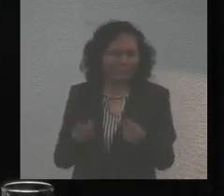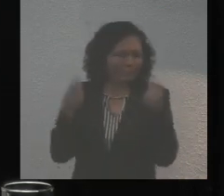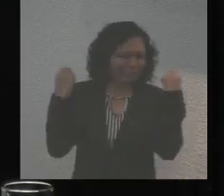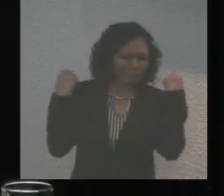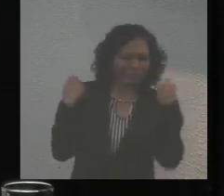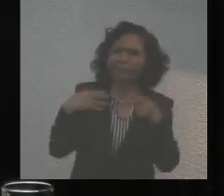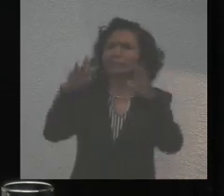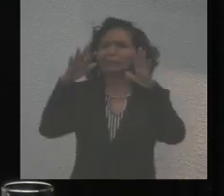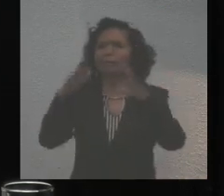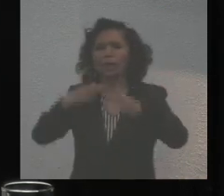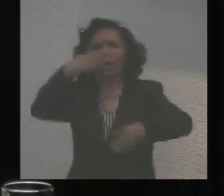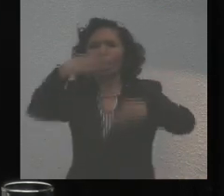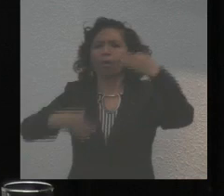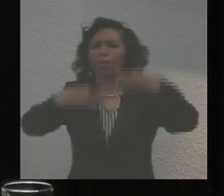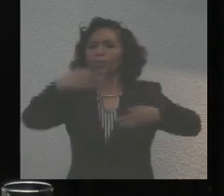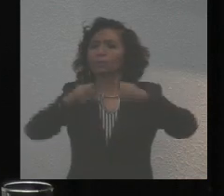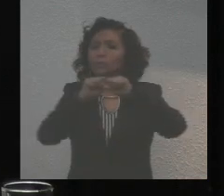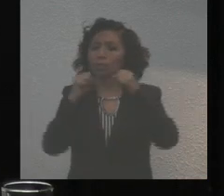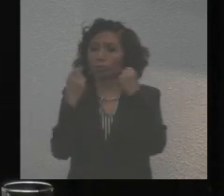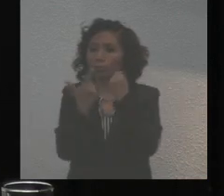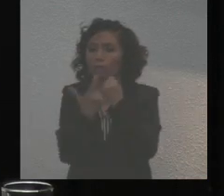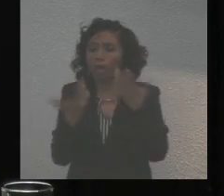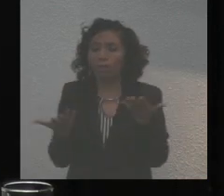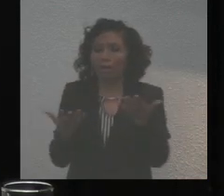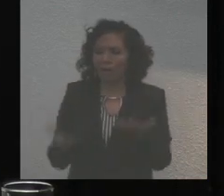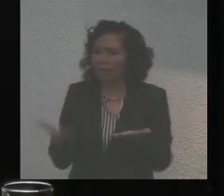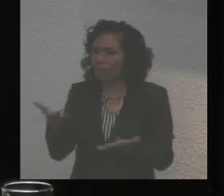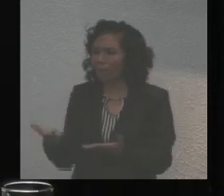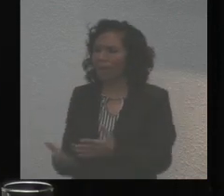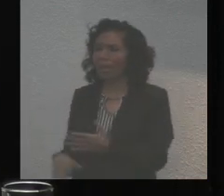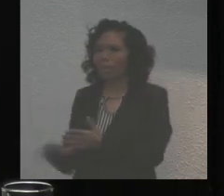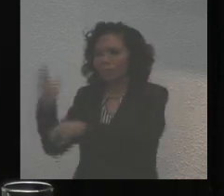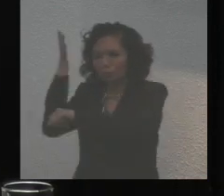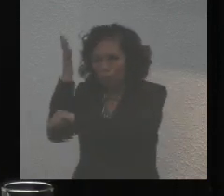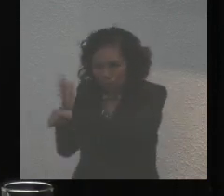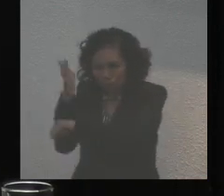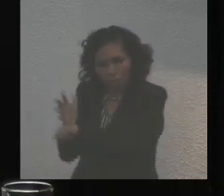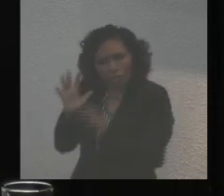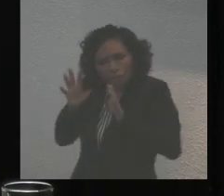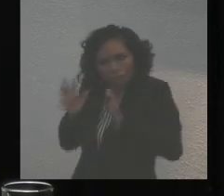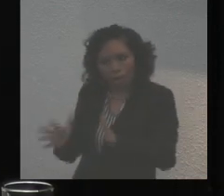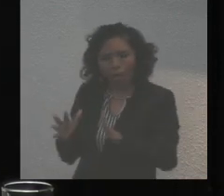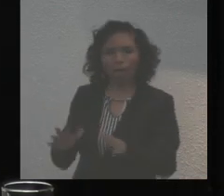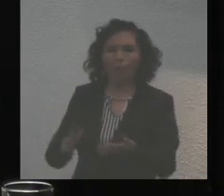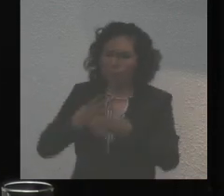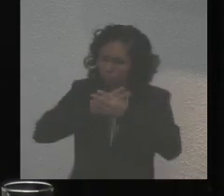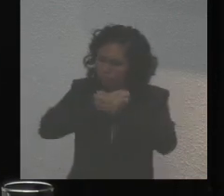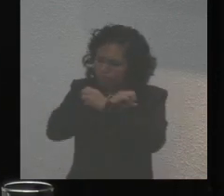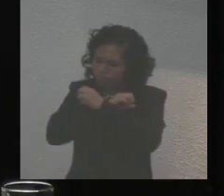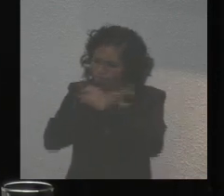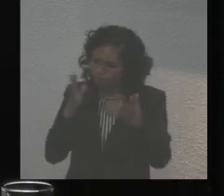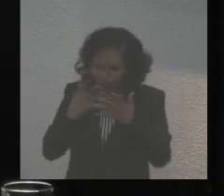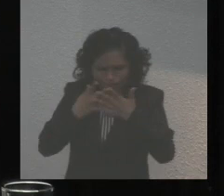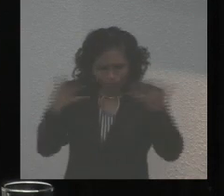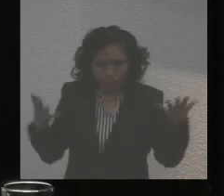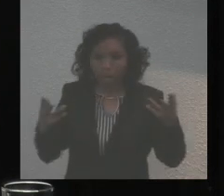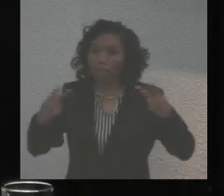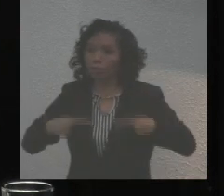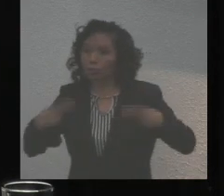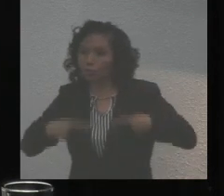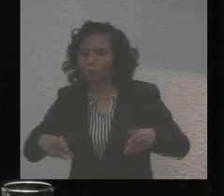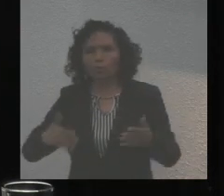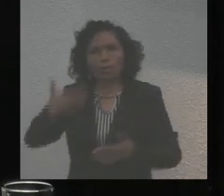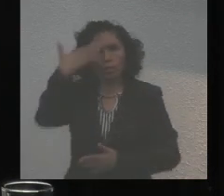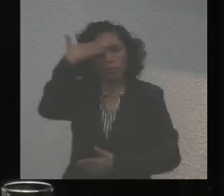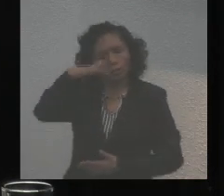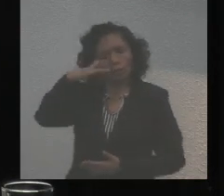muchos mecanismos de justicia social para acabar con la impunidad, para gobernar con transparencia, para que cada habitante de este estado se